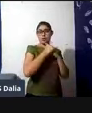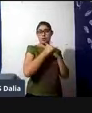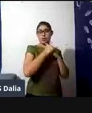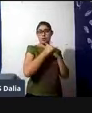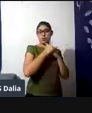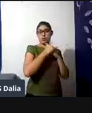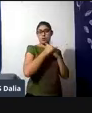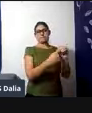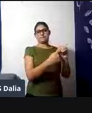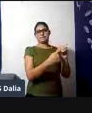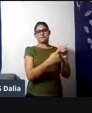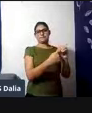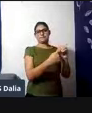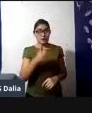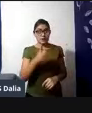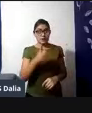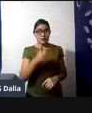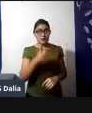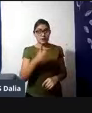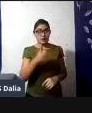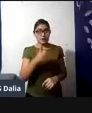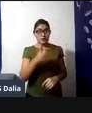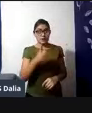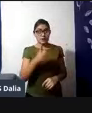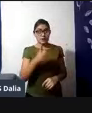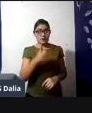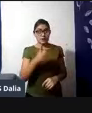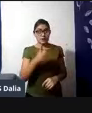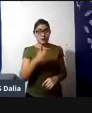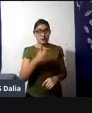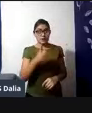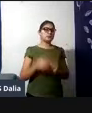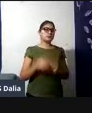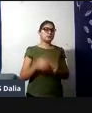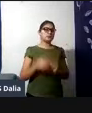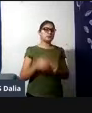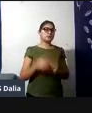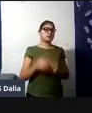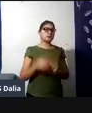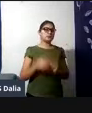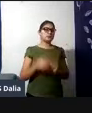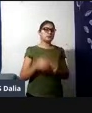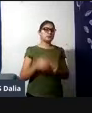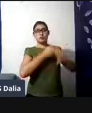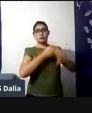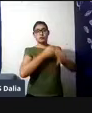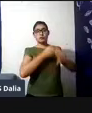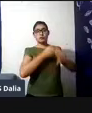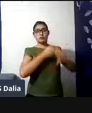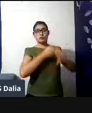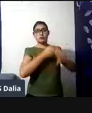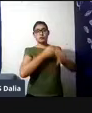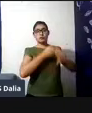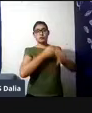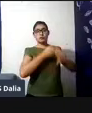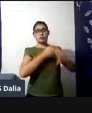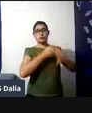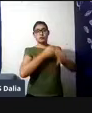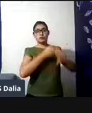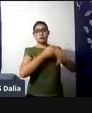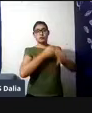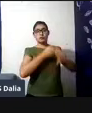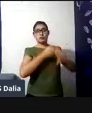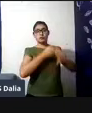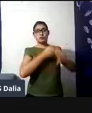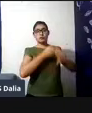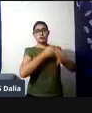No contestes y bloquea. Esa es la regla que siempre funciona. Incluso ayer me escribió una chica